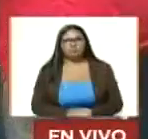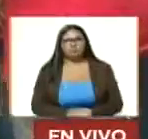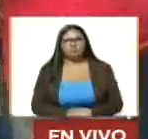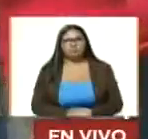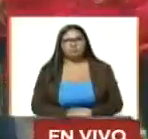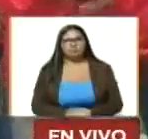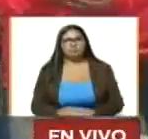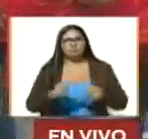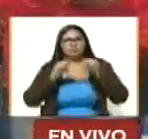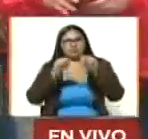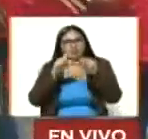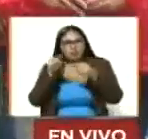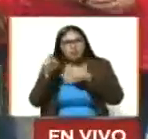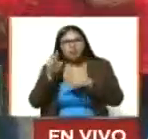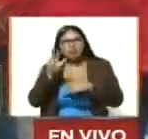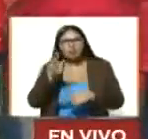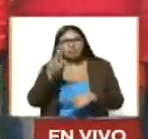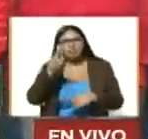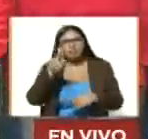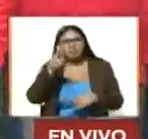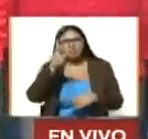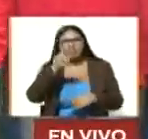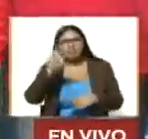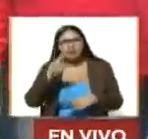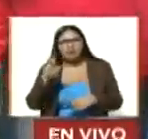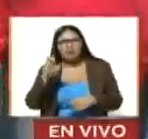qué será, vale? ¿Ah?